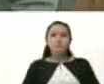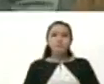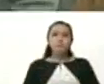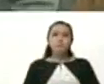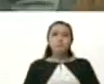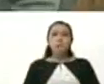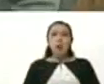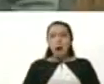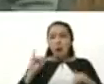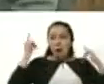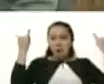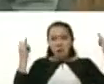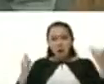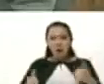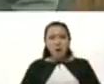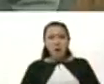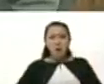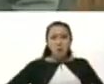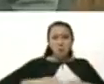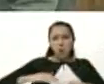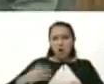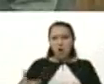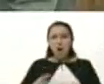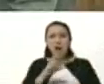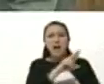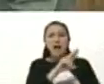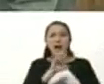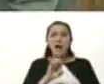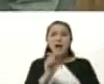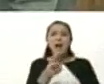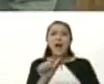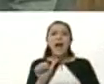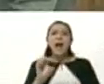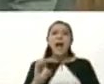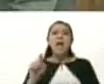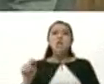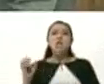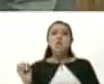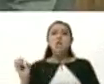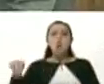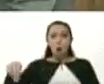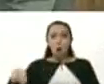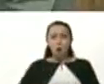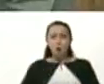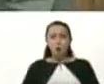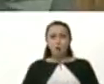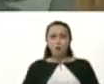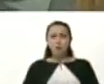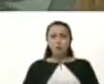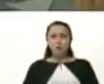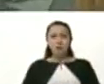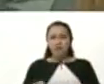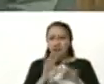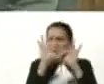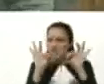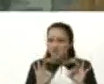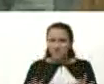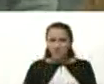bailando un reggaetón. No lo puedes hacer. Y con aquello que llaman perreado, que aún todavía es más